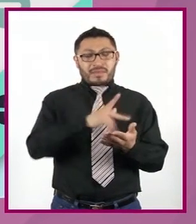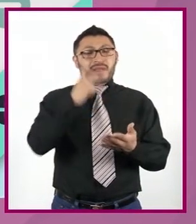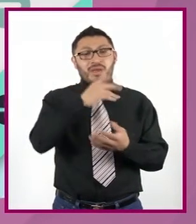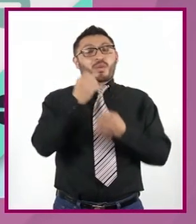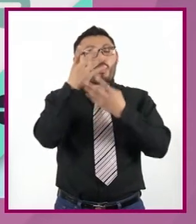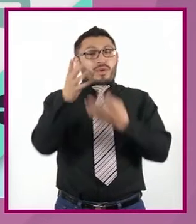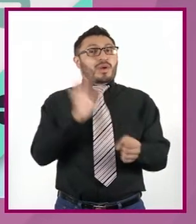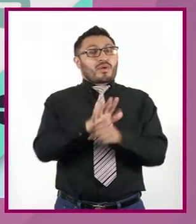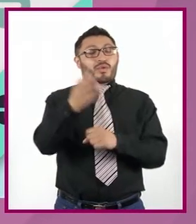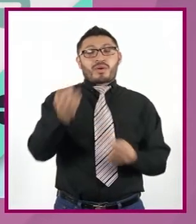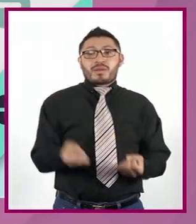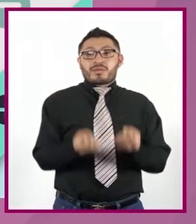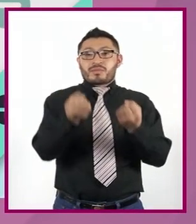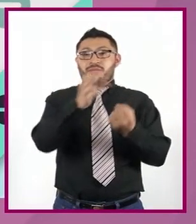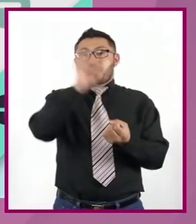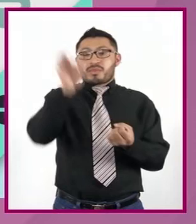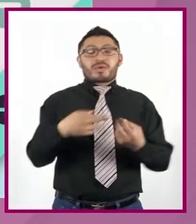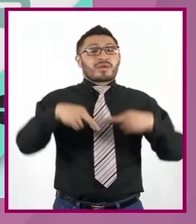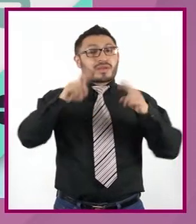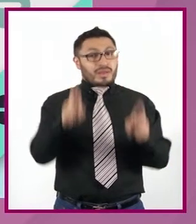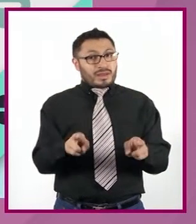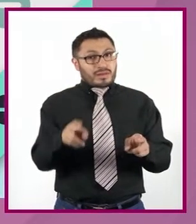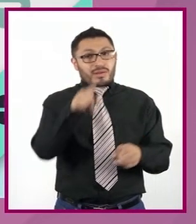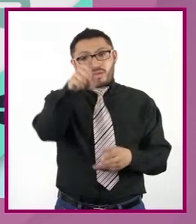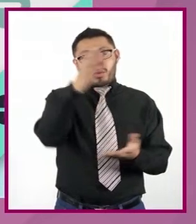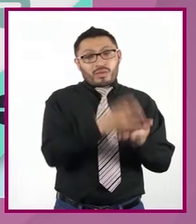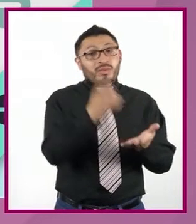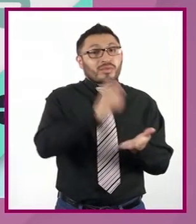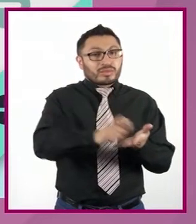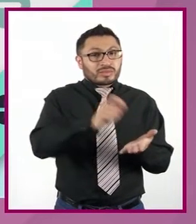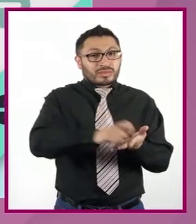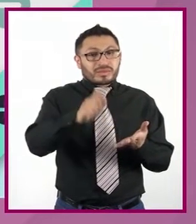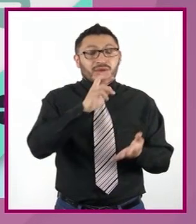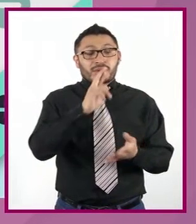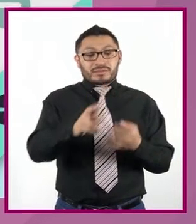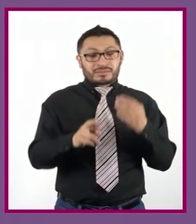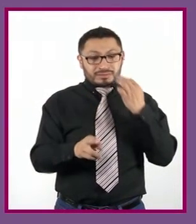qué porcentaje representan? Anoten en su cuaderno la respuesta.